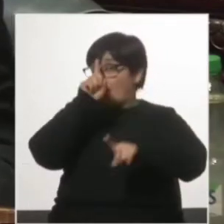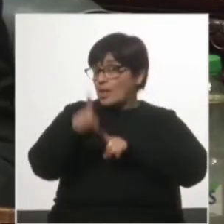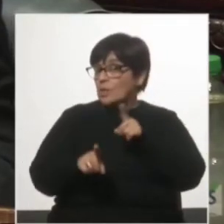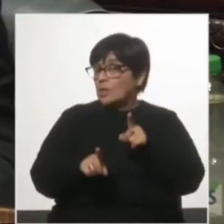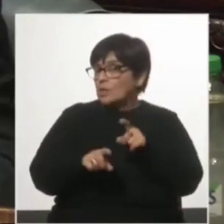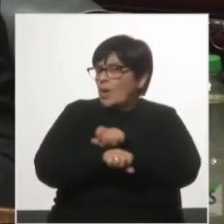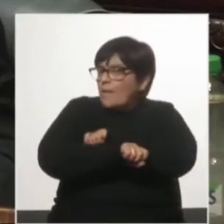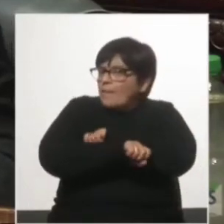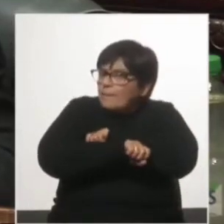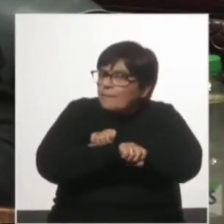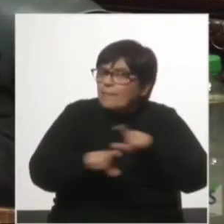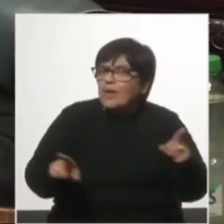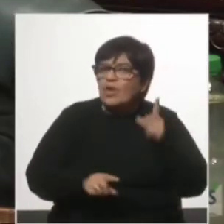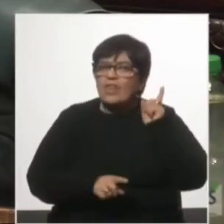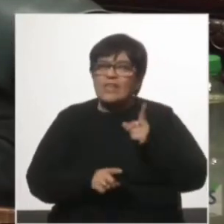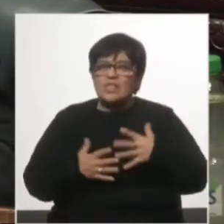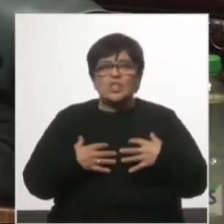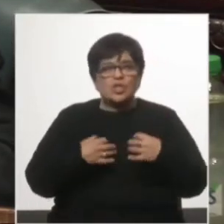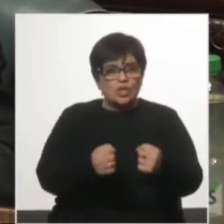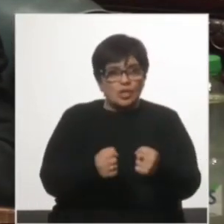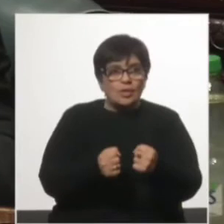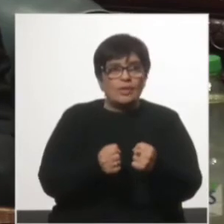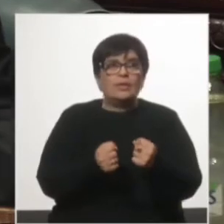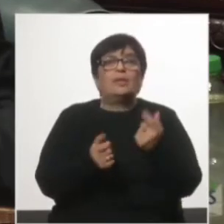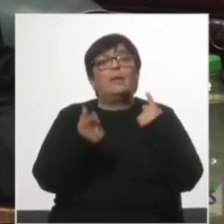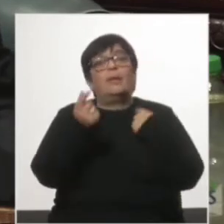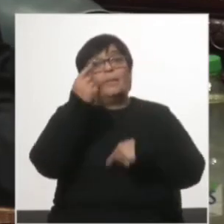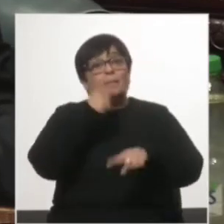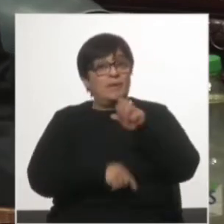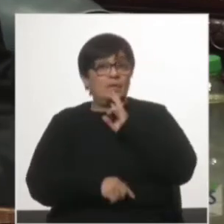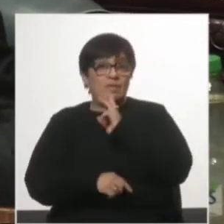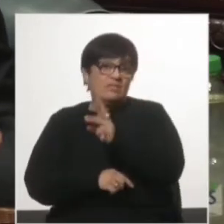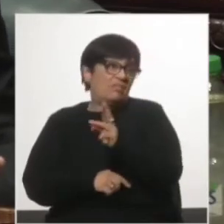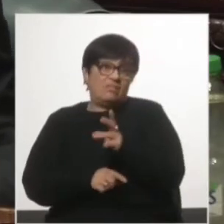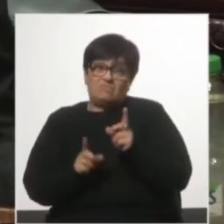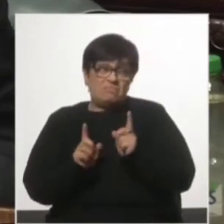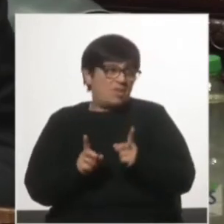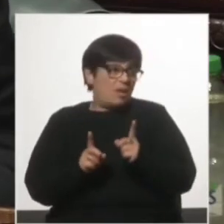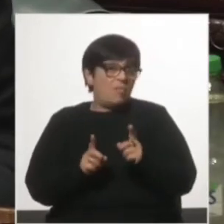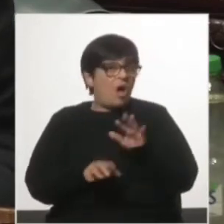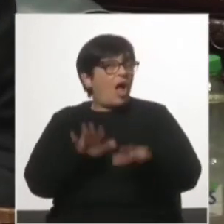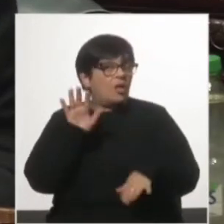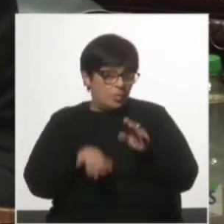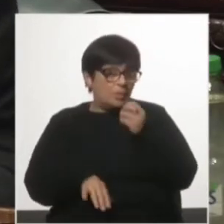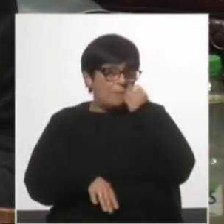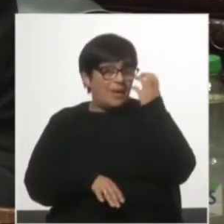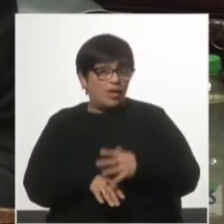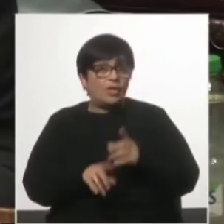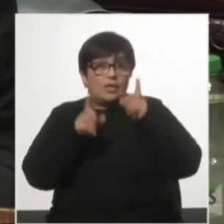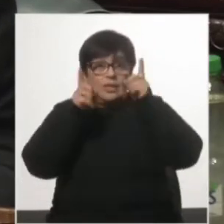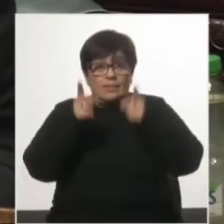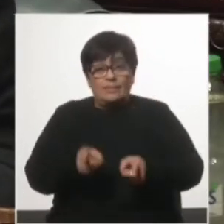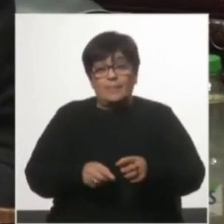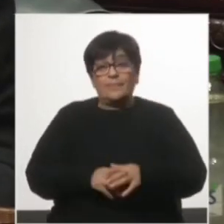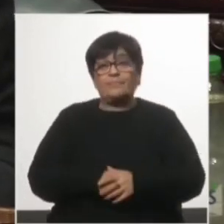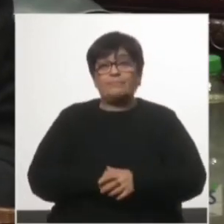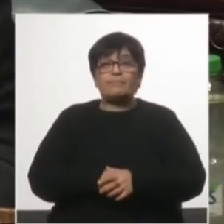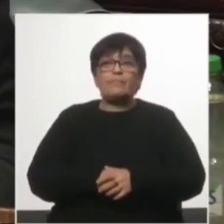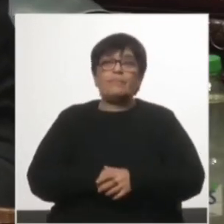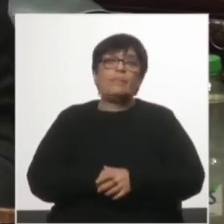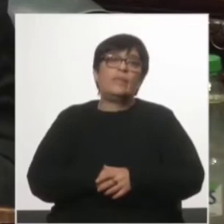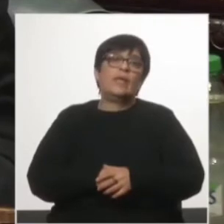más las medidas sanitarias tuvieron resultados iguales o mejores que los de Uruguay, en